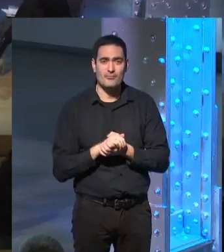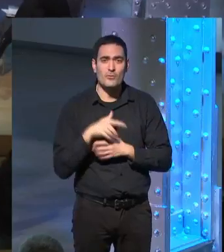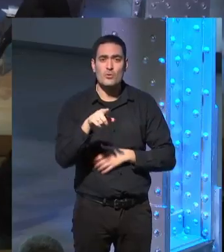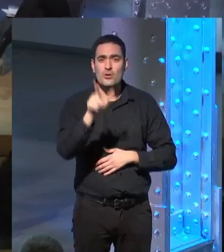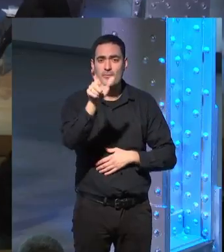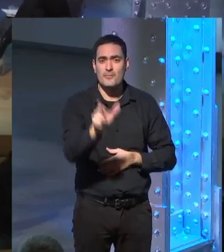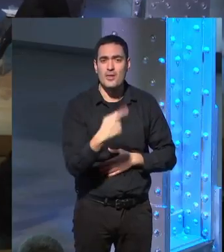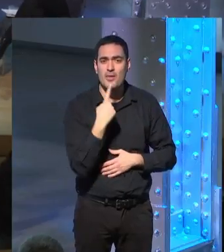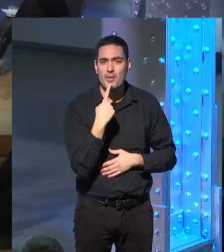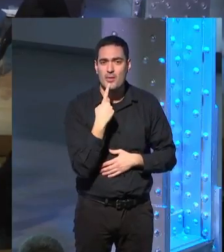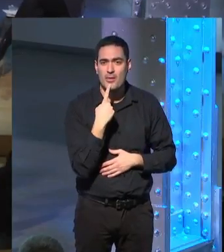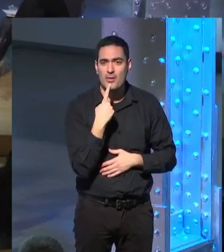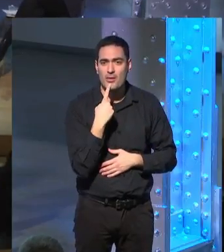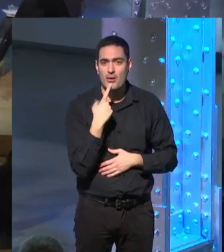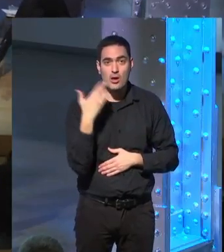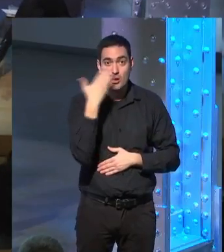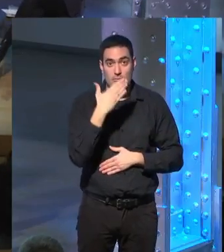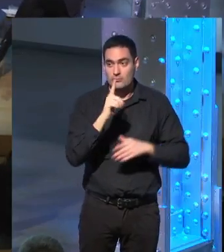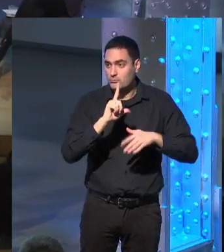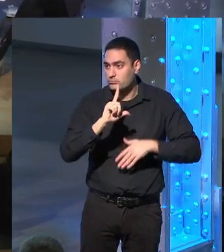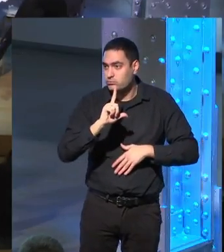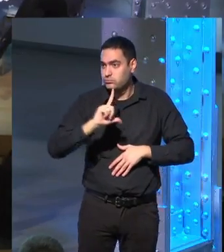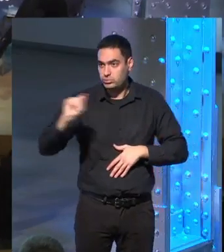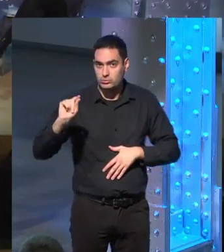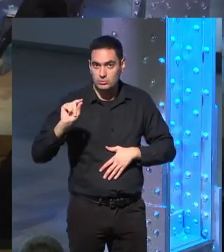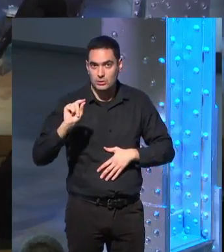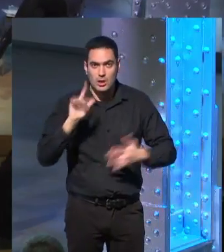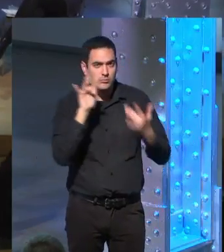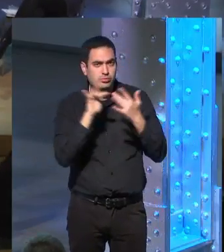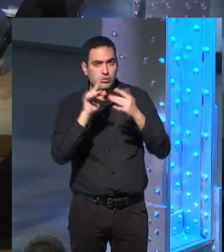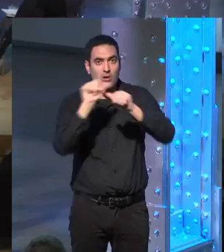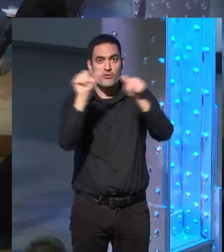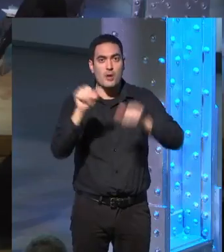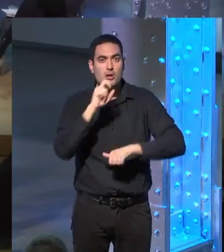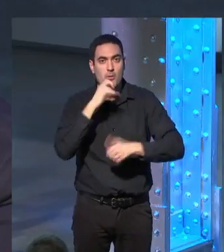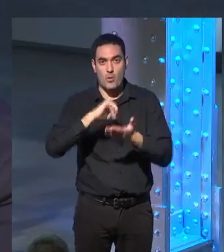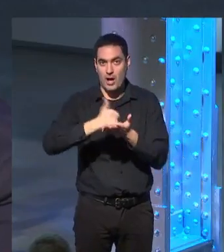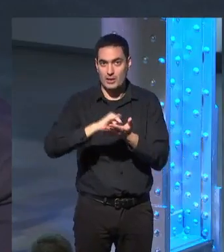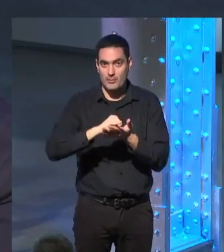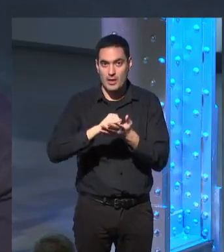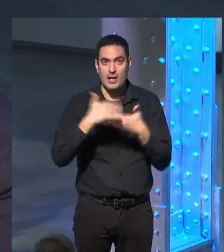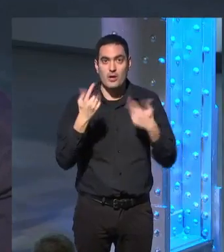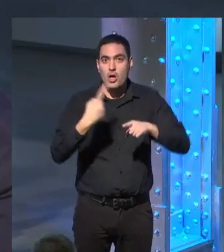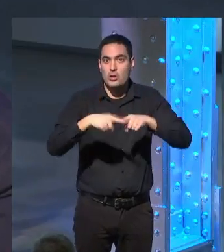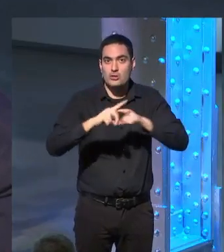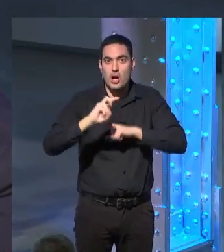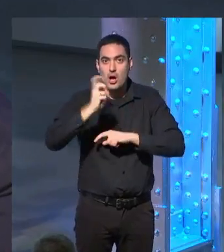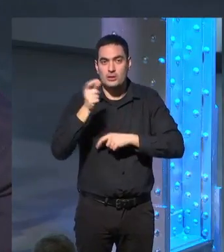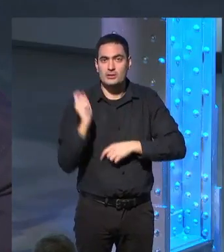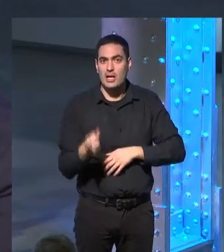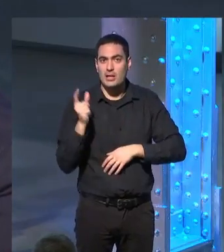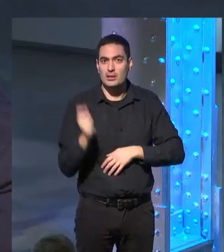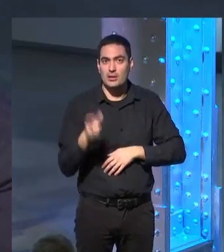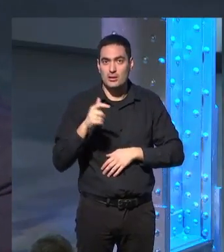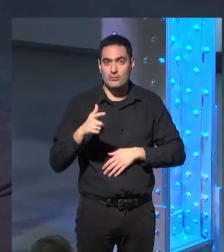Tú dices, salen y se relacionan a través de WhatsApp. Esta es otra de las cosas que se suele hablar mucho